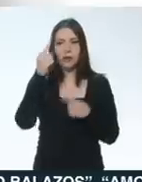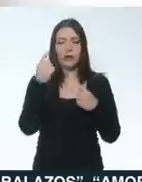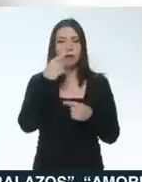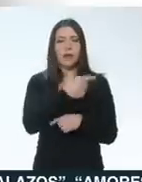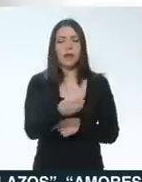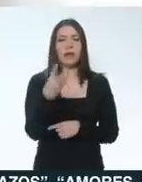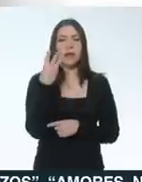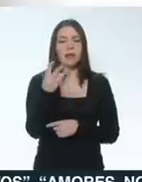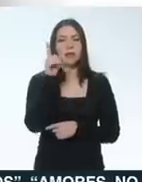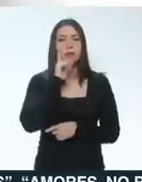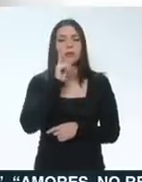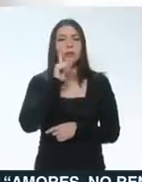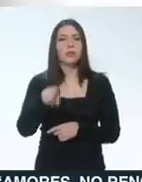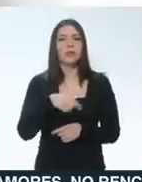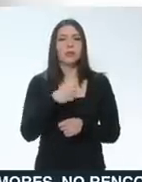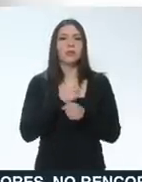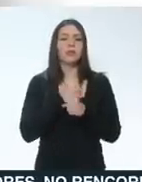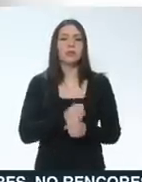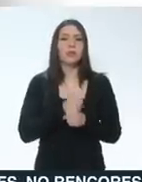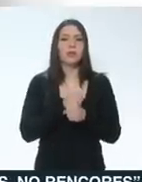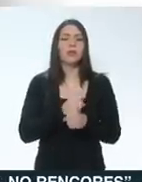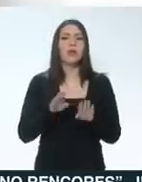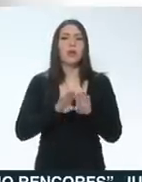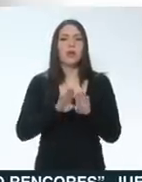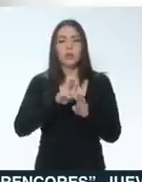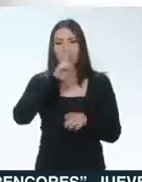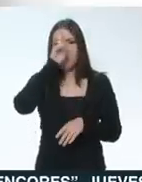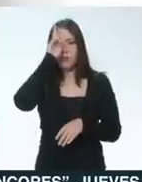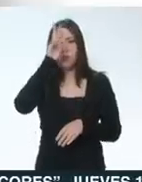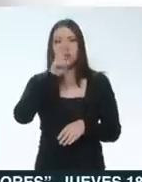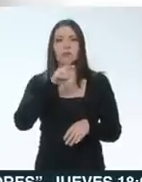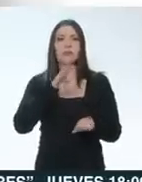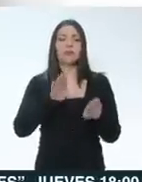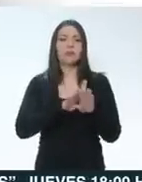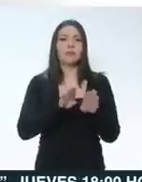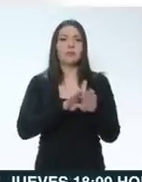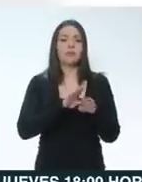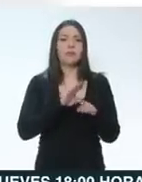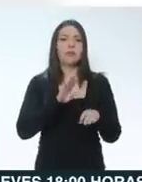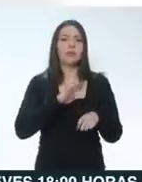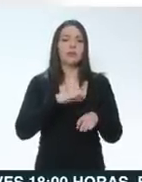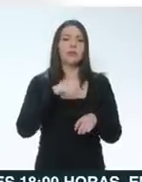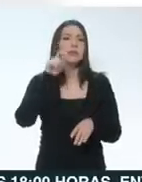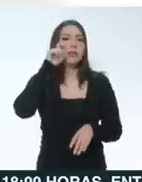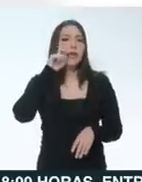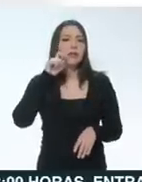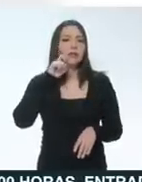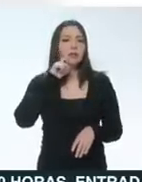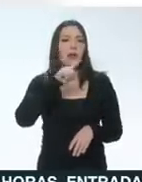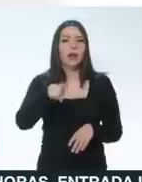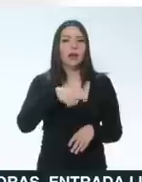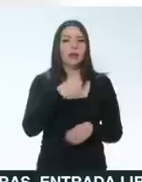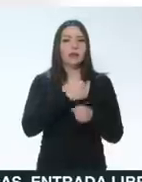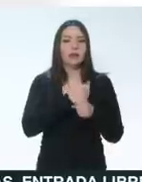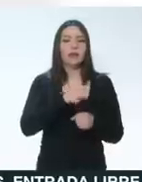fueron víctimas de violencia sexual directamente. Ellas ya tenían un acta levantada